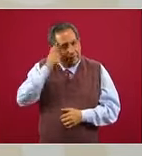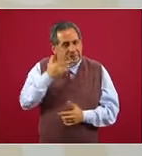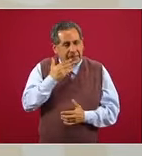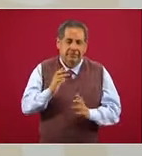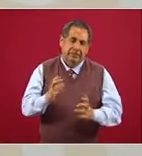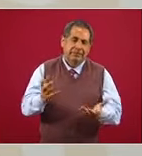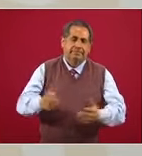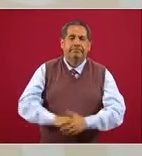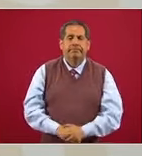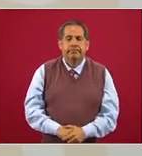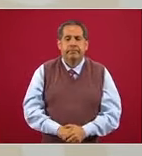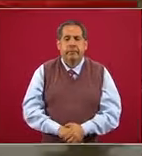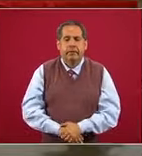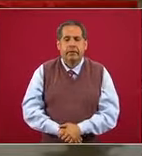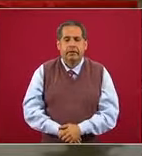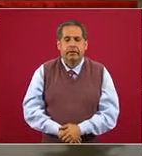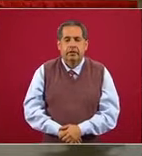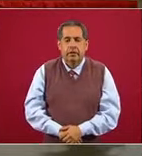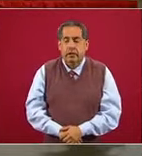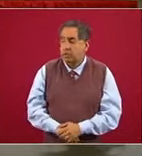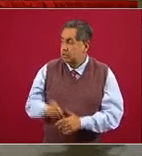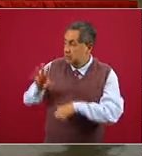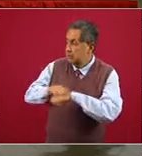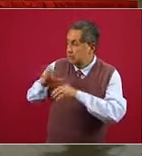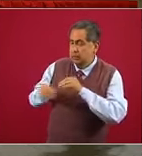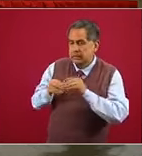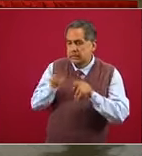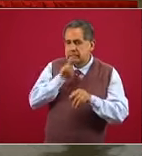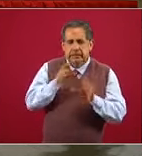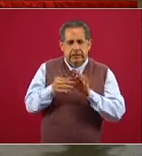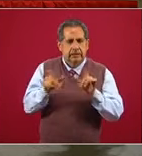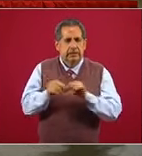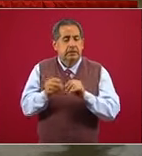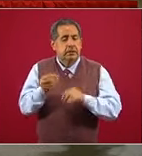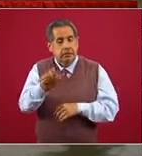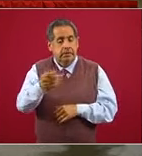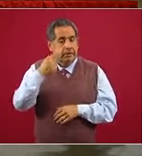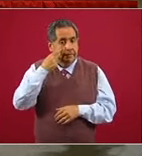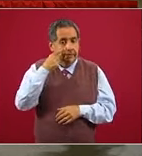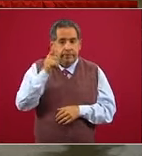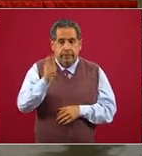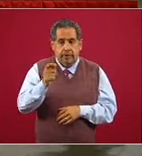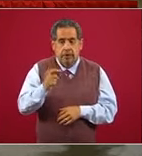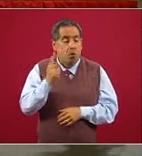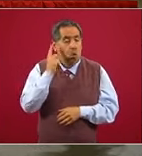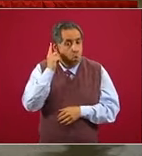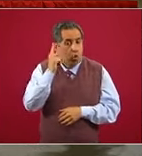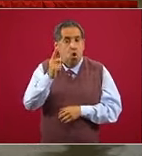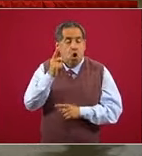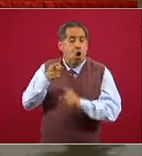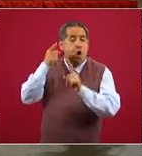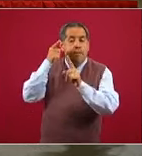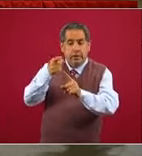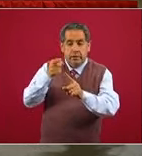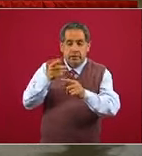personas. Exacto. Solamente o rápidamente complementar que precisamente ese es uno de los